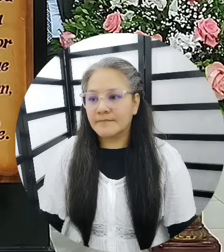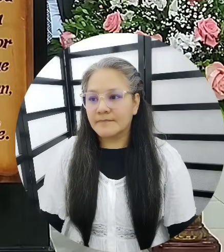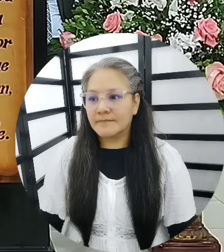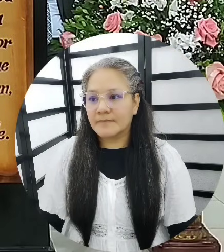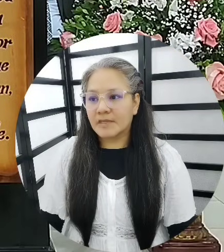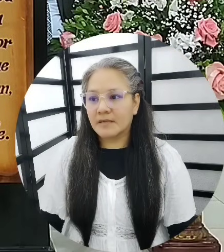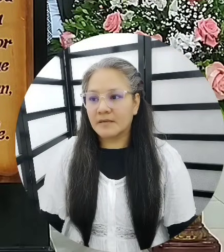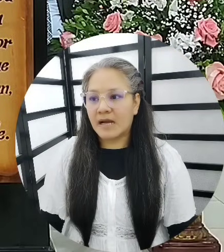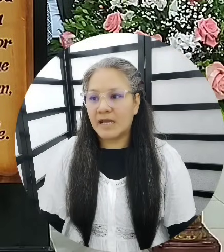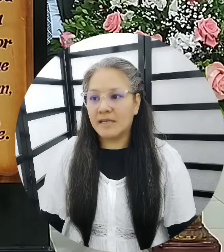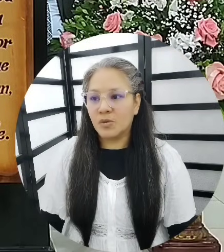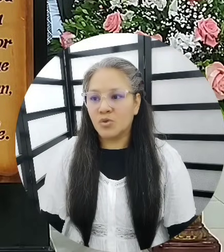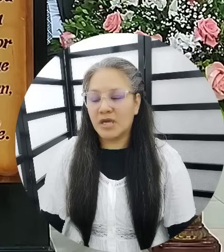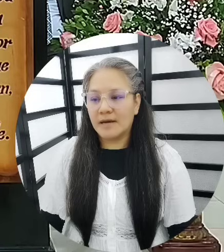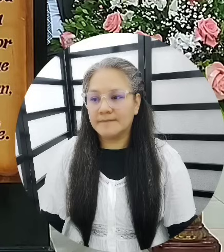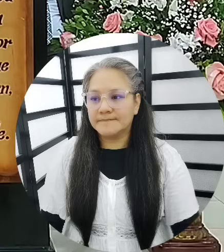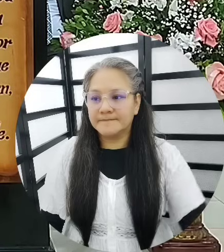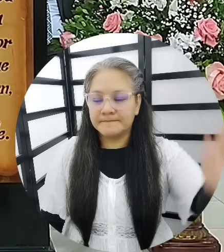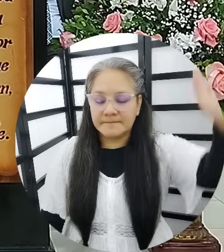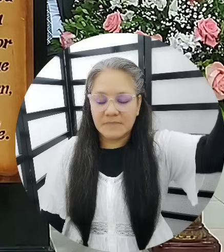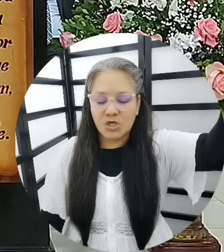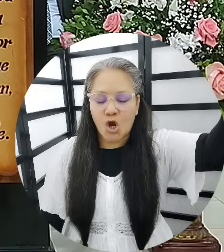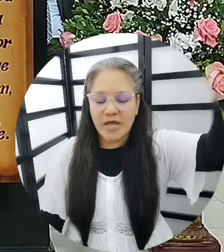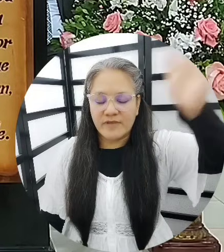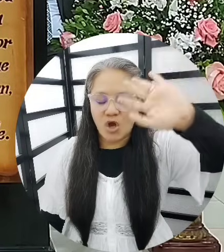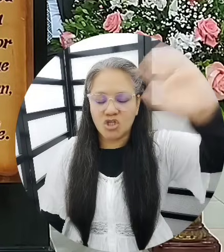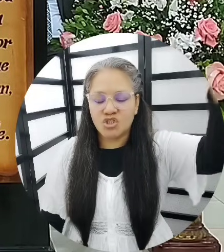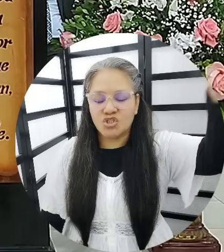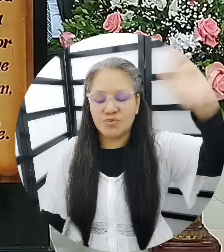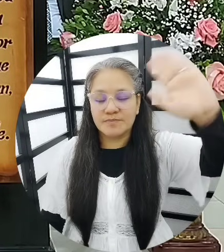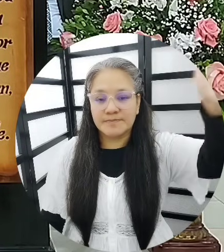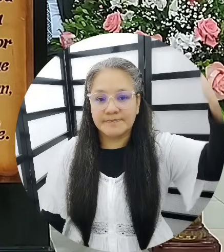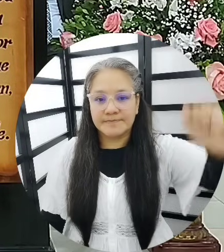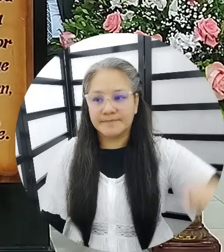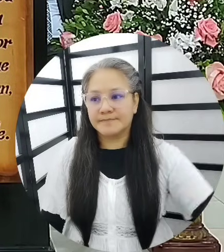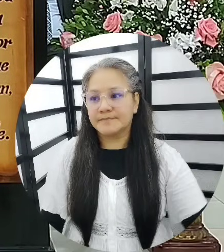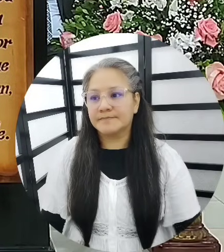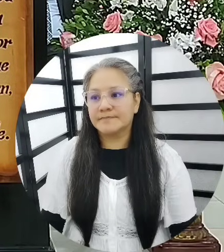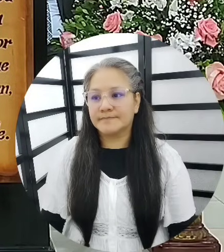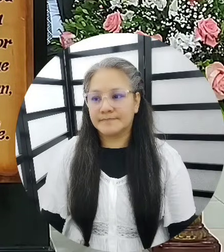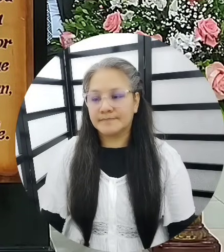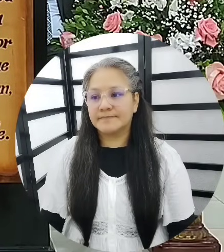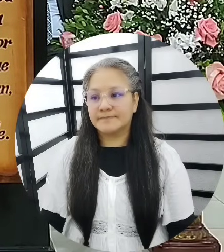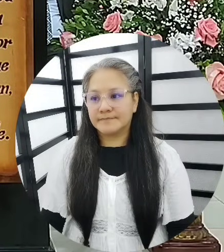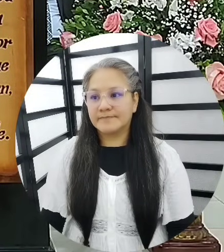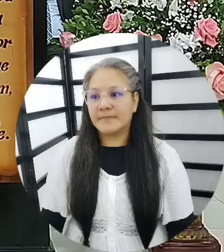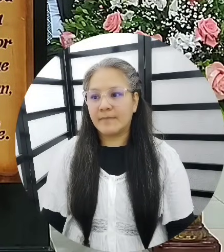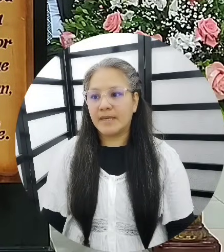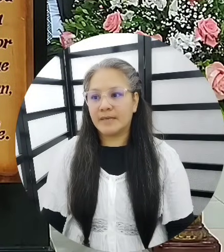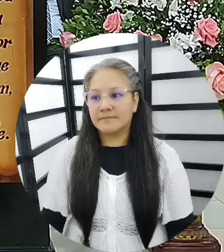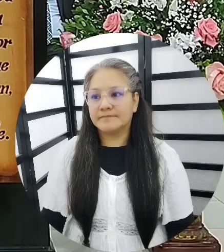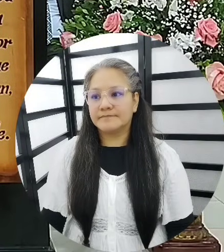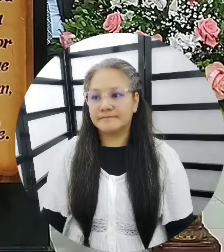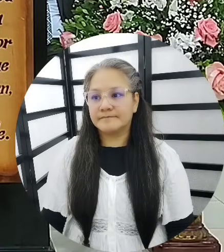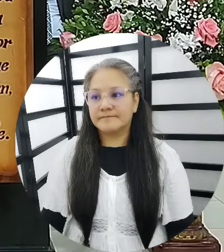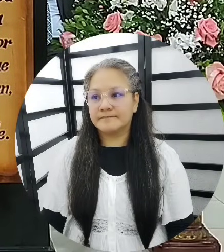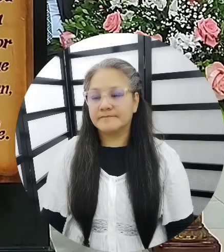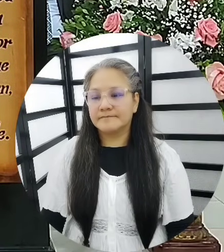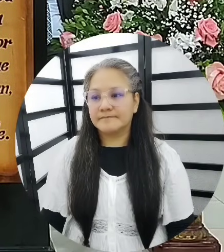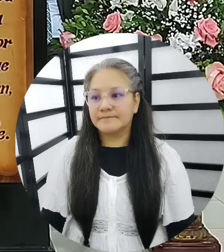Y ha hecho un trabajo extraordinario. Gloria al nombre del Señor. Que Dios nos ayude, mis